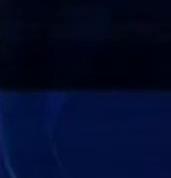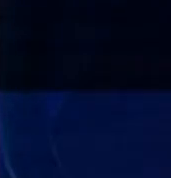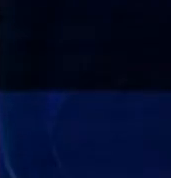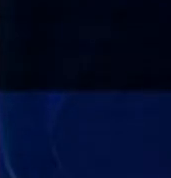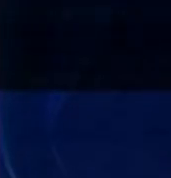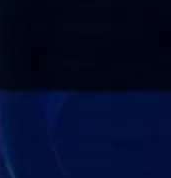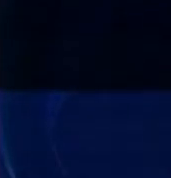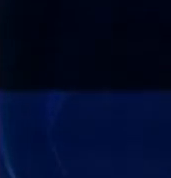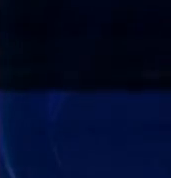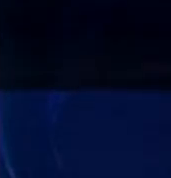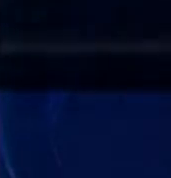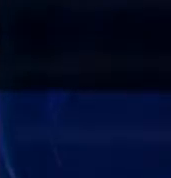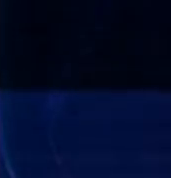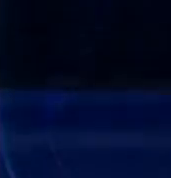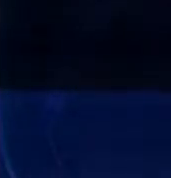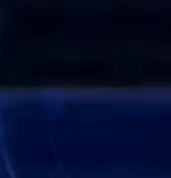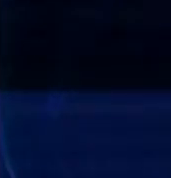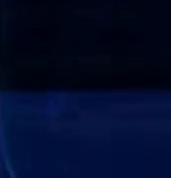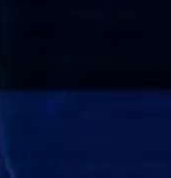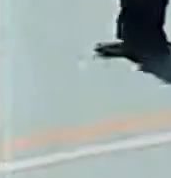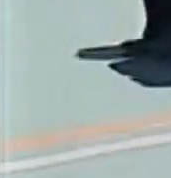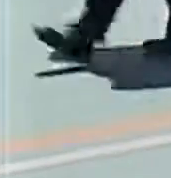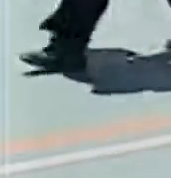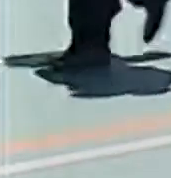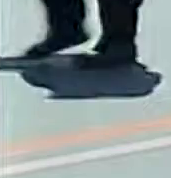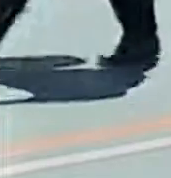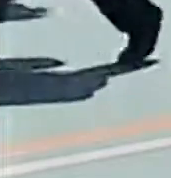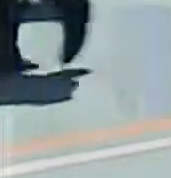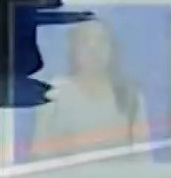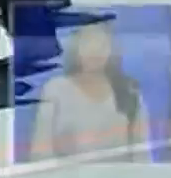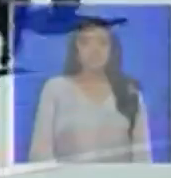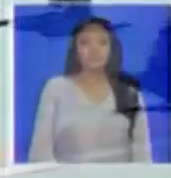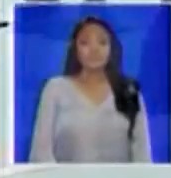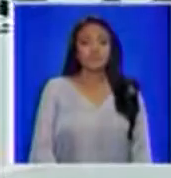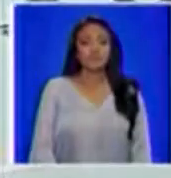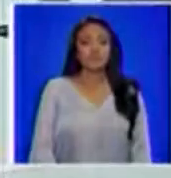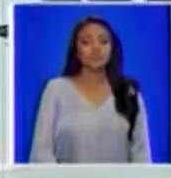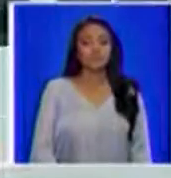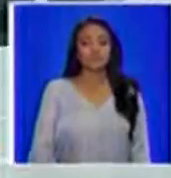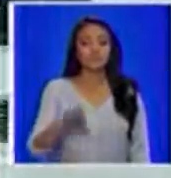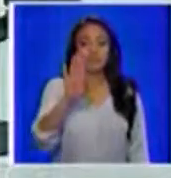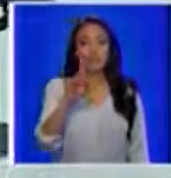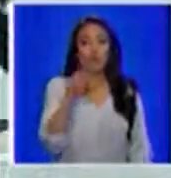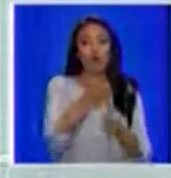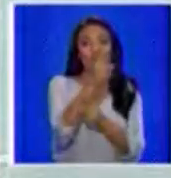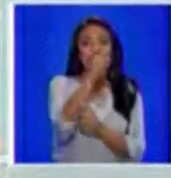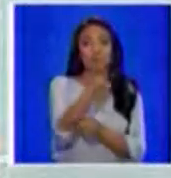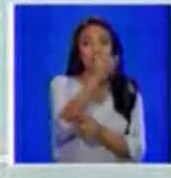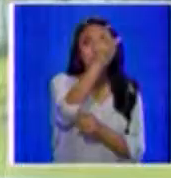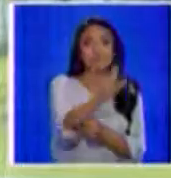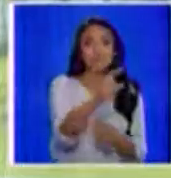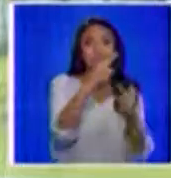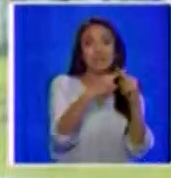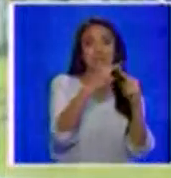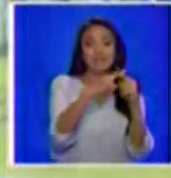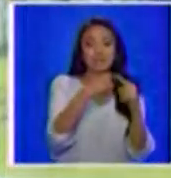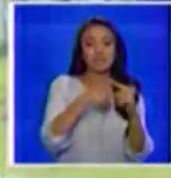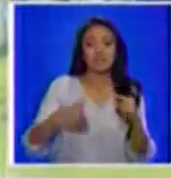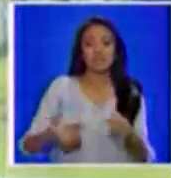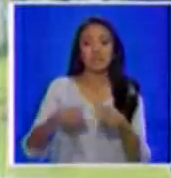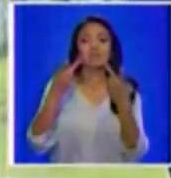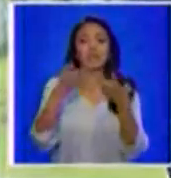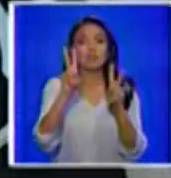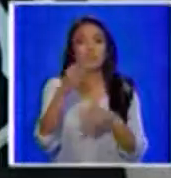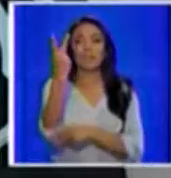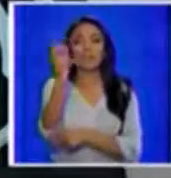$22,174,000 por responsabilidades civiles en contra del exmandatario y al menos 20 exfuncionarios de su gobierno. Así lo confirmó el contralor